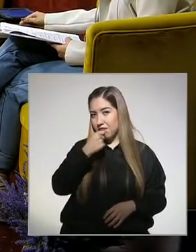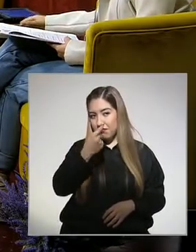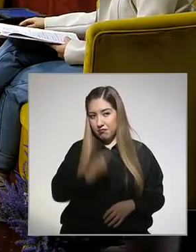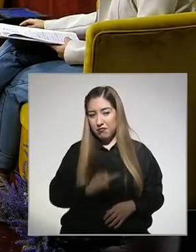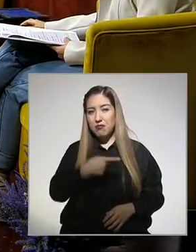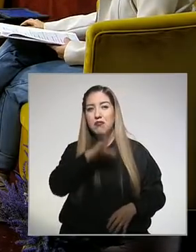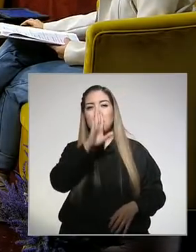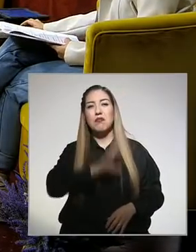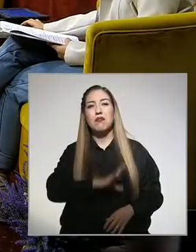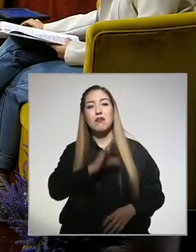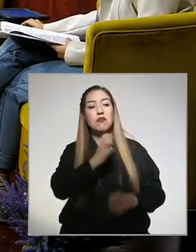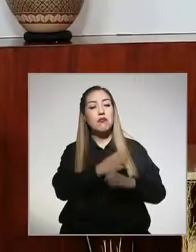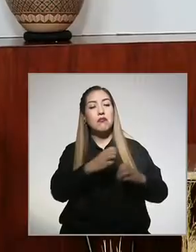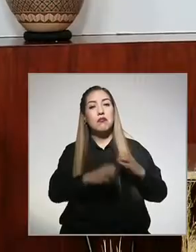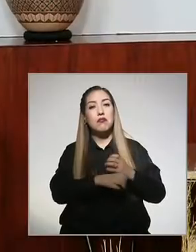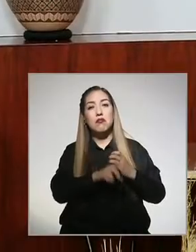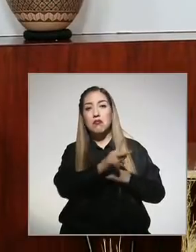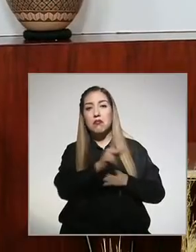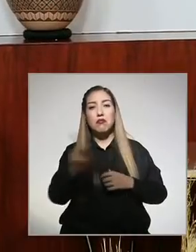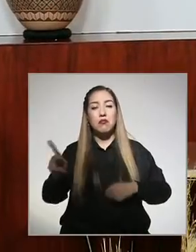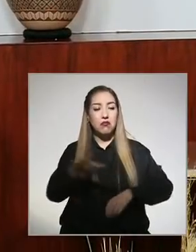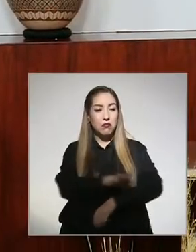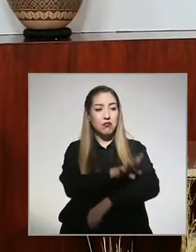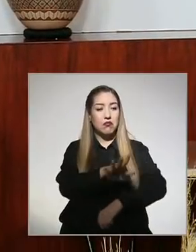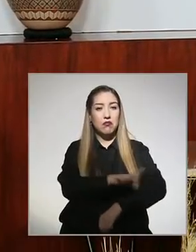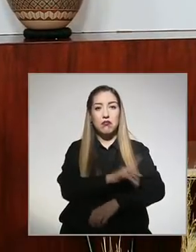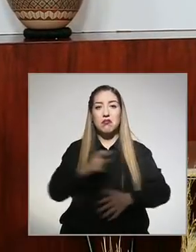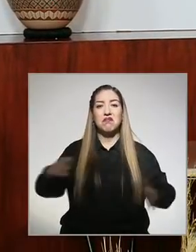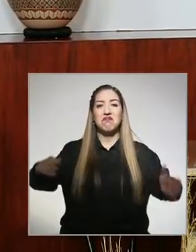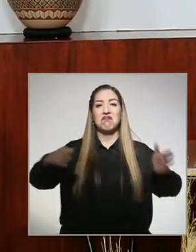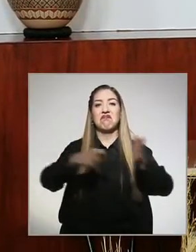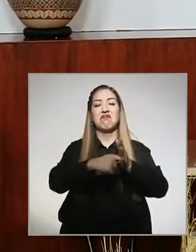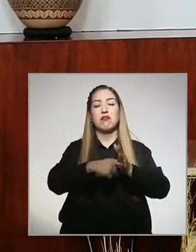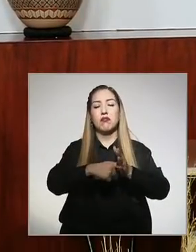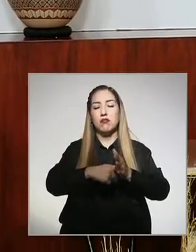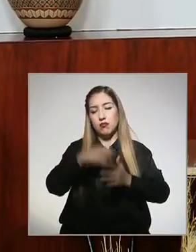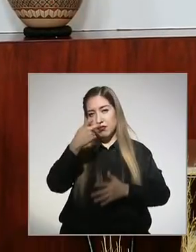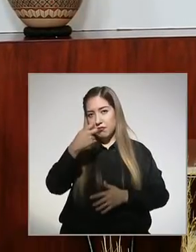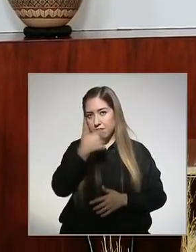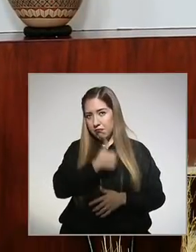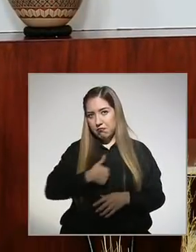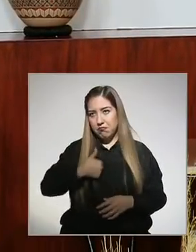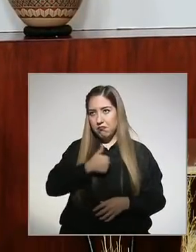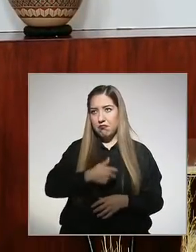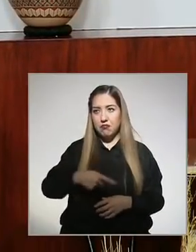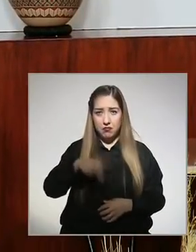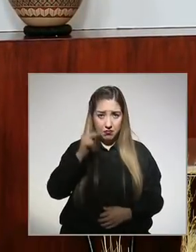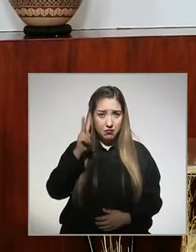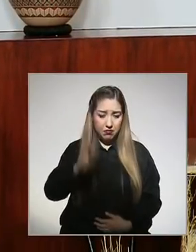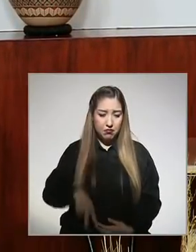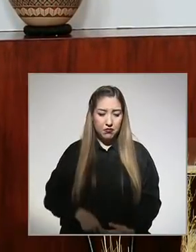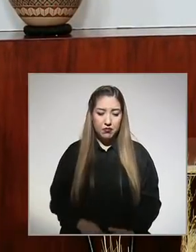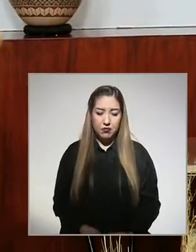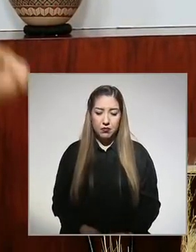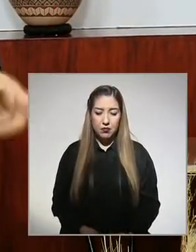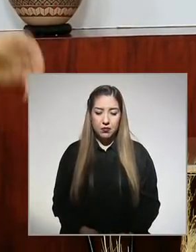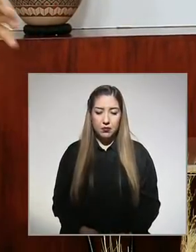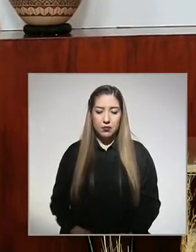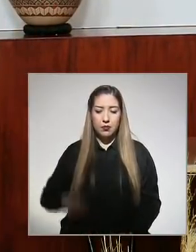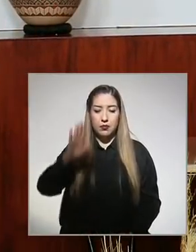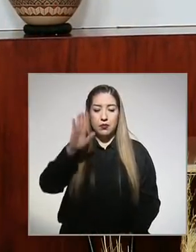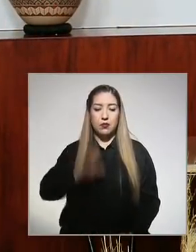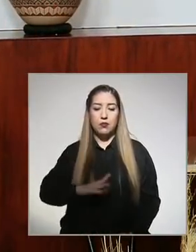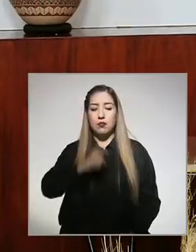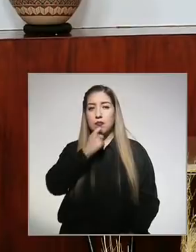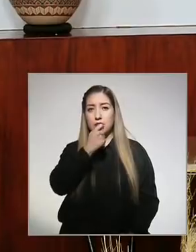correcto. Es un equivalente y es lamentable que sea de esa forma, pero sí, efectivamente, conectan al niño